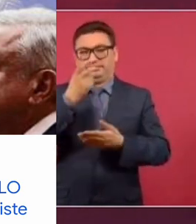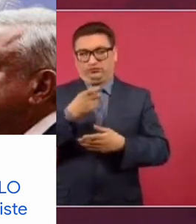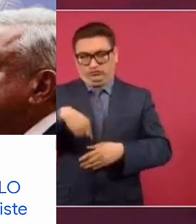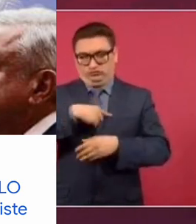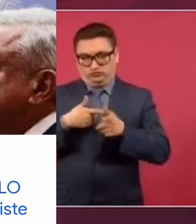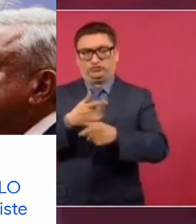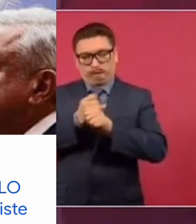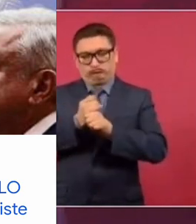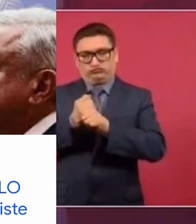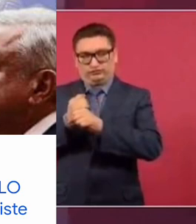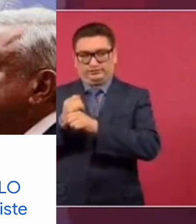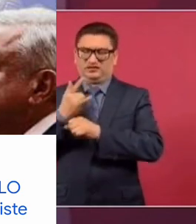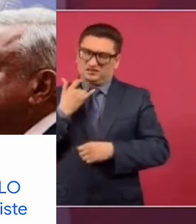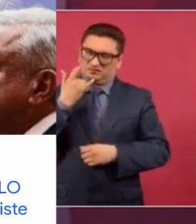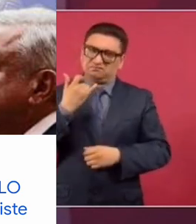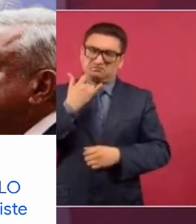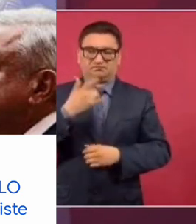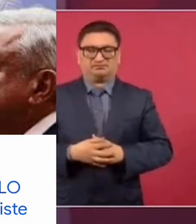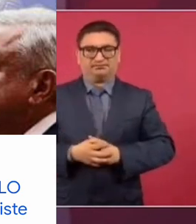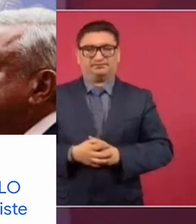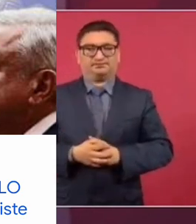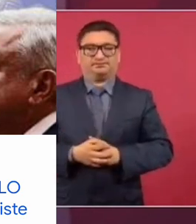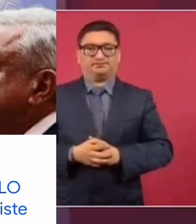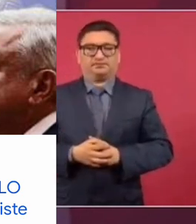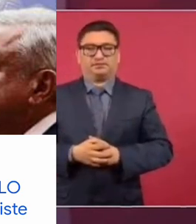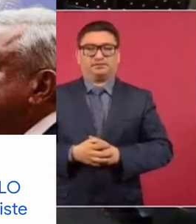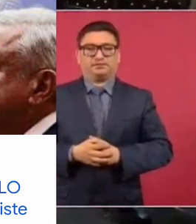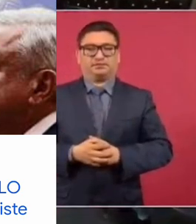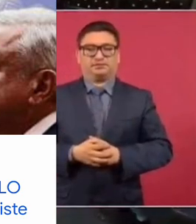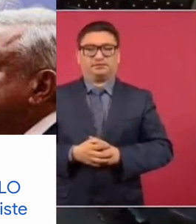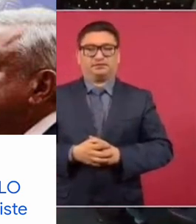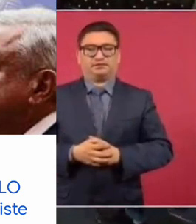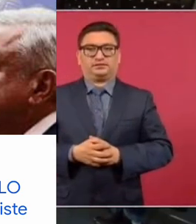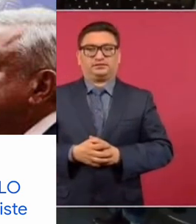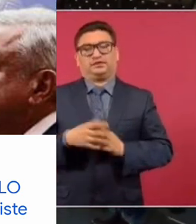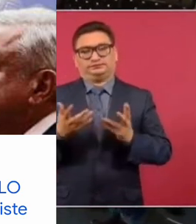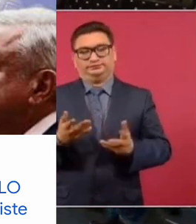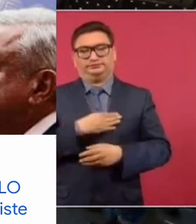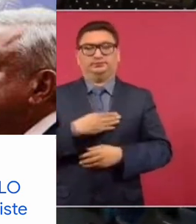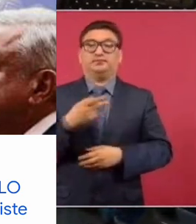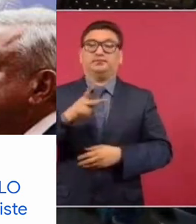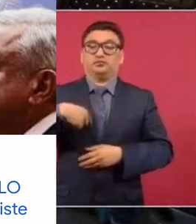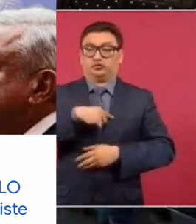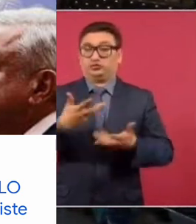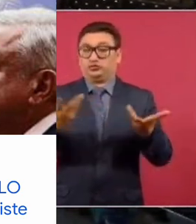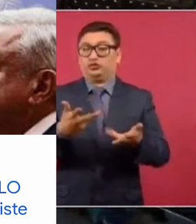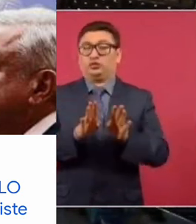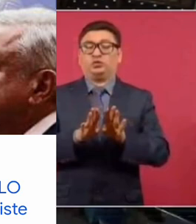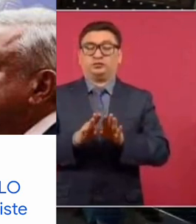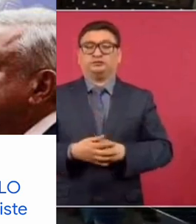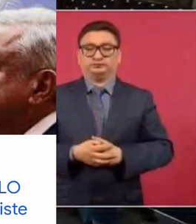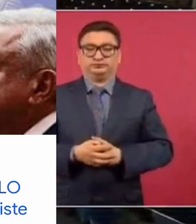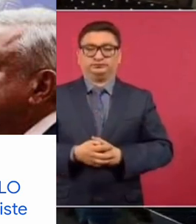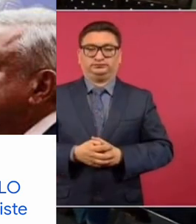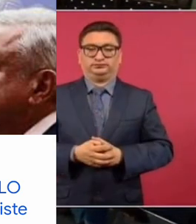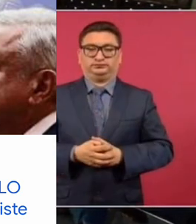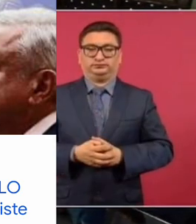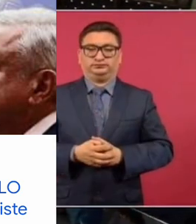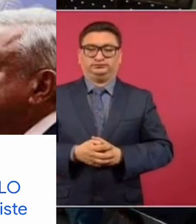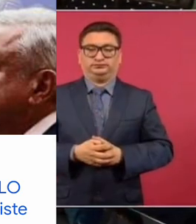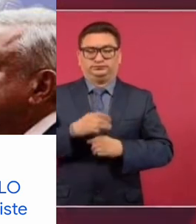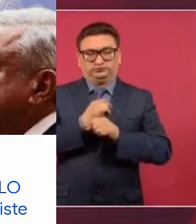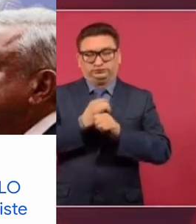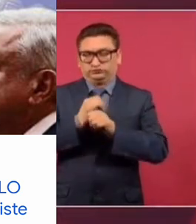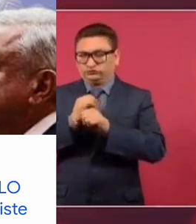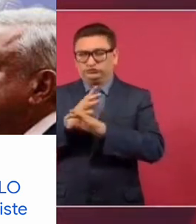seguir tratando este asunto. Nada más que queremos hacerlo con todos los